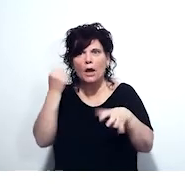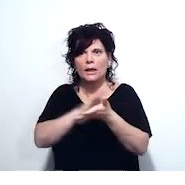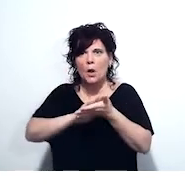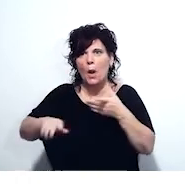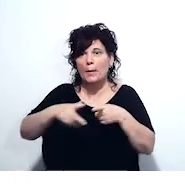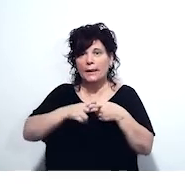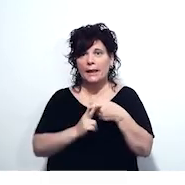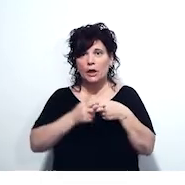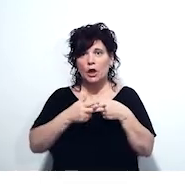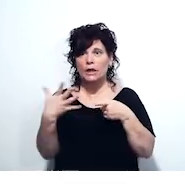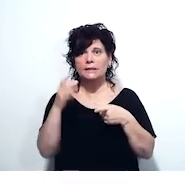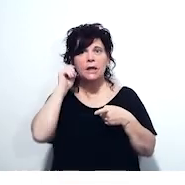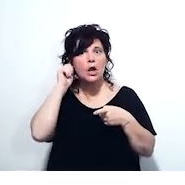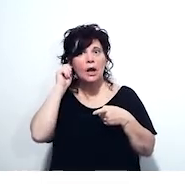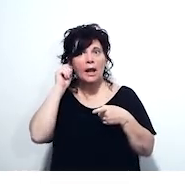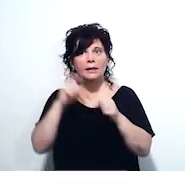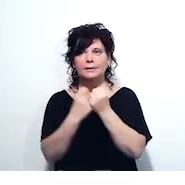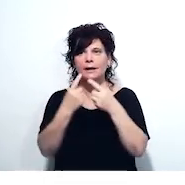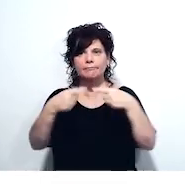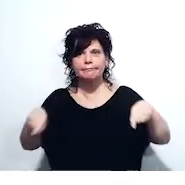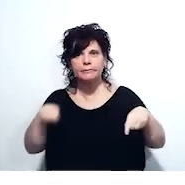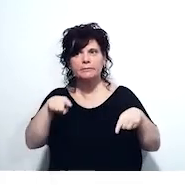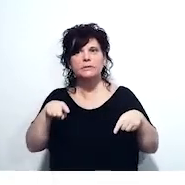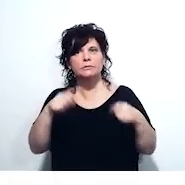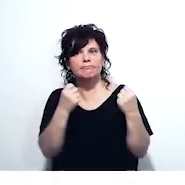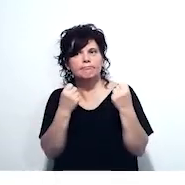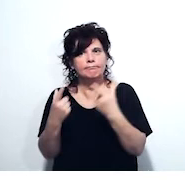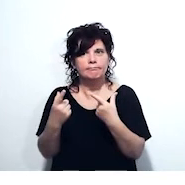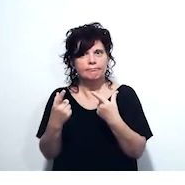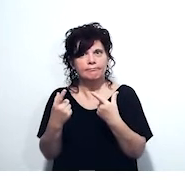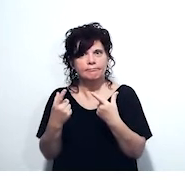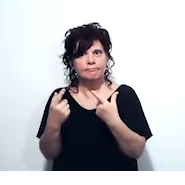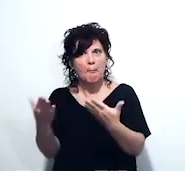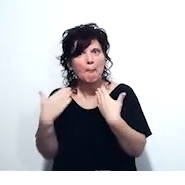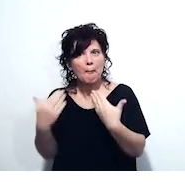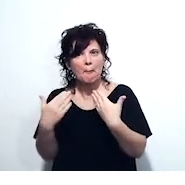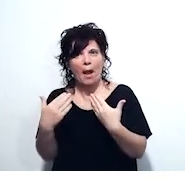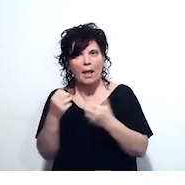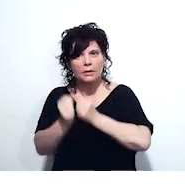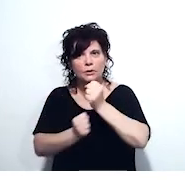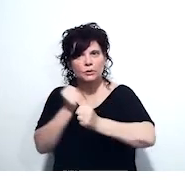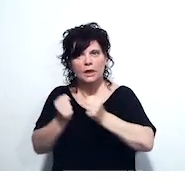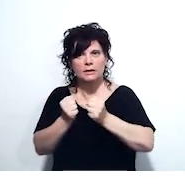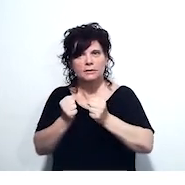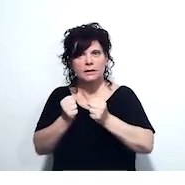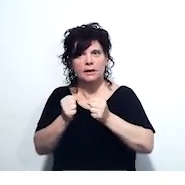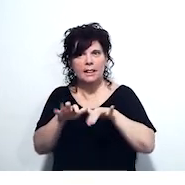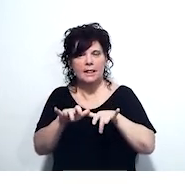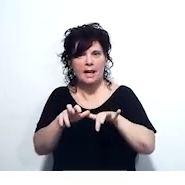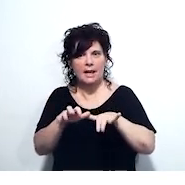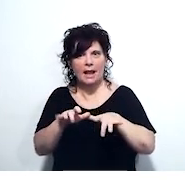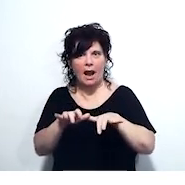tecnología de 5G, Internet de las cosas, porque esto es lo que va a permitir que se industrialice la digitalización,